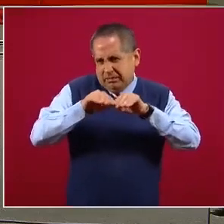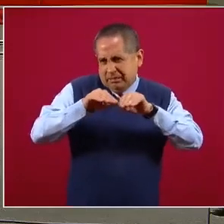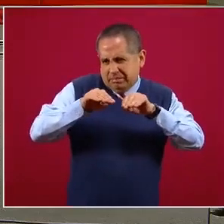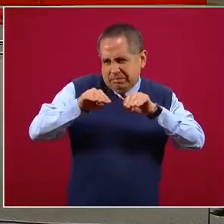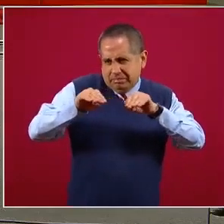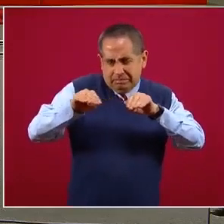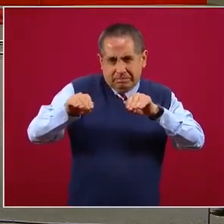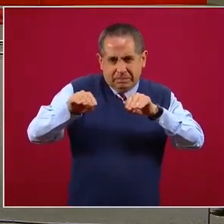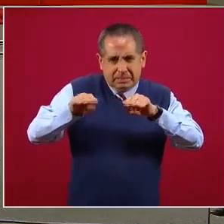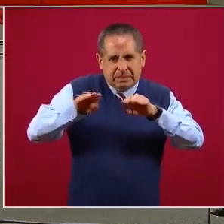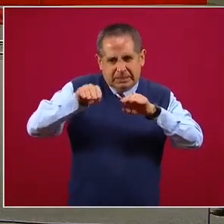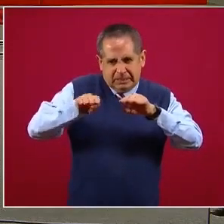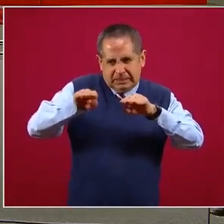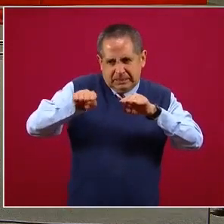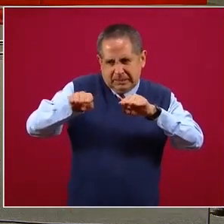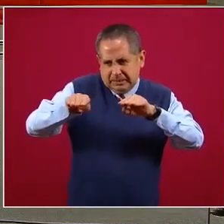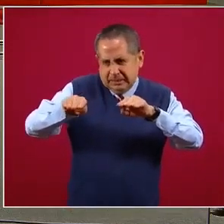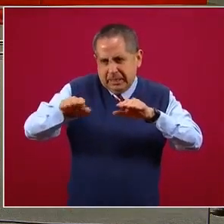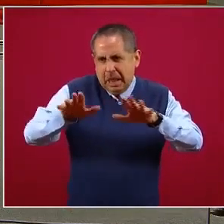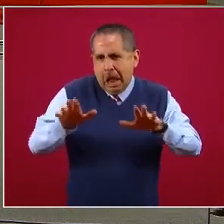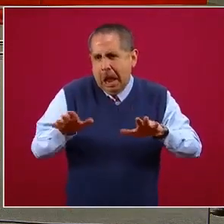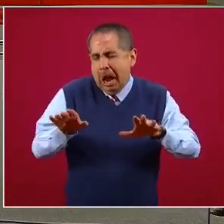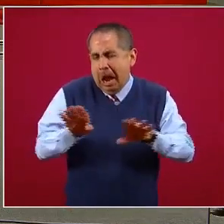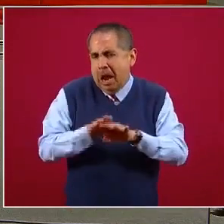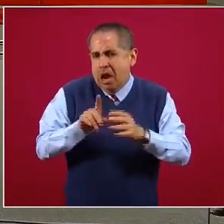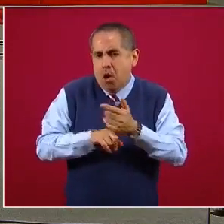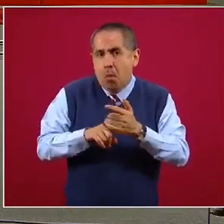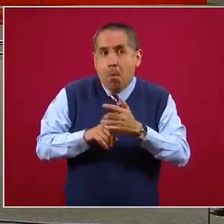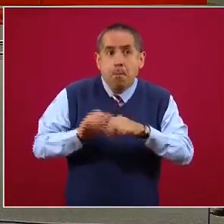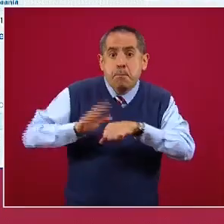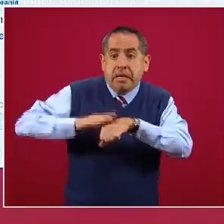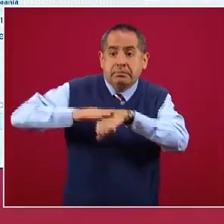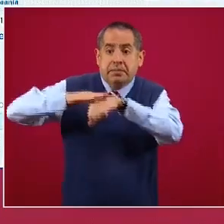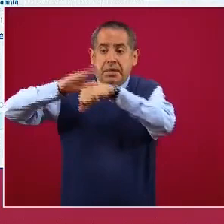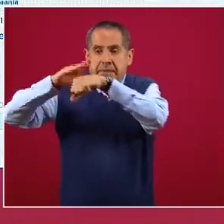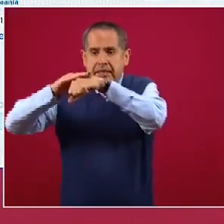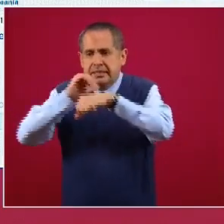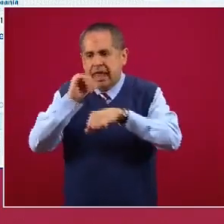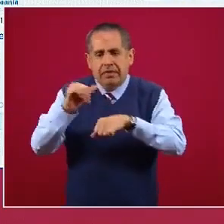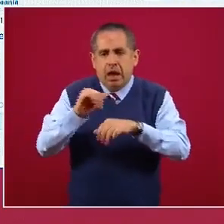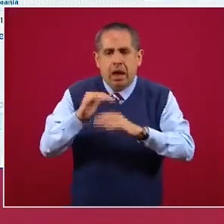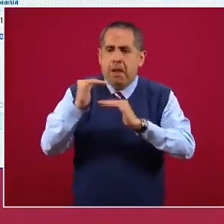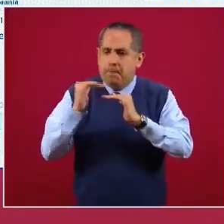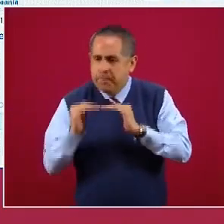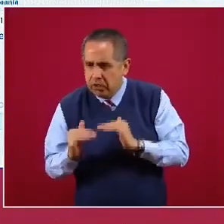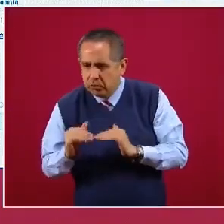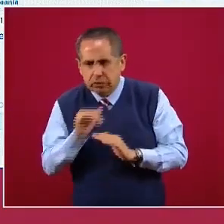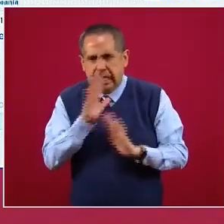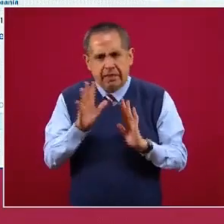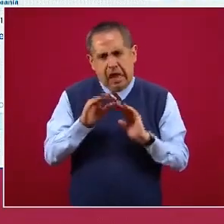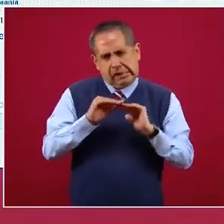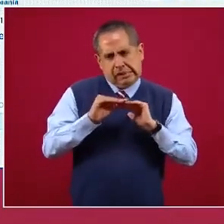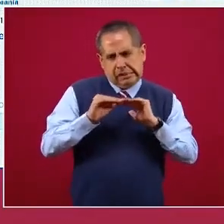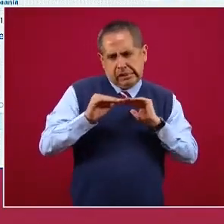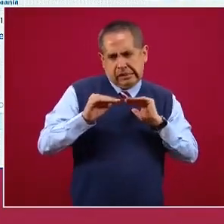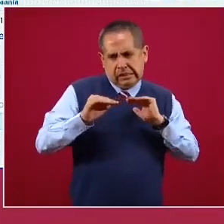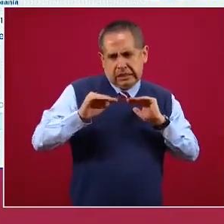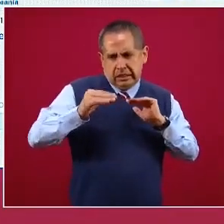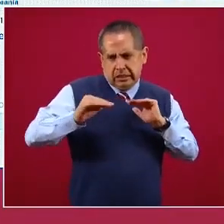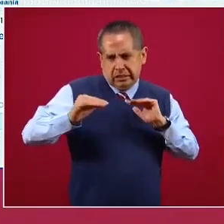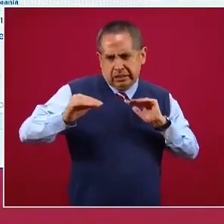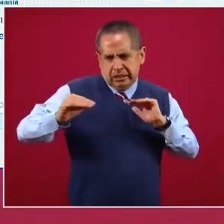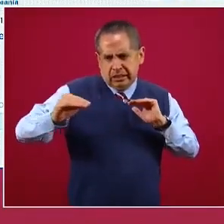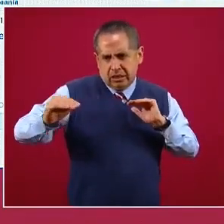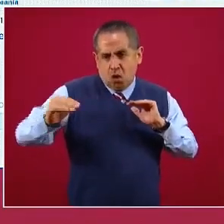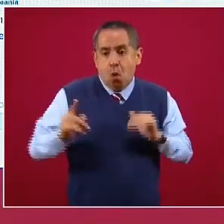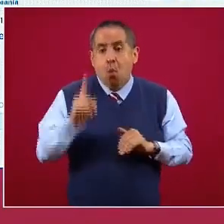con estabilización, es decir, ya no aumenta, tampoco está disminuyendo la cantidad de casos por